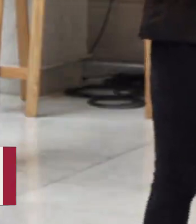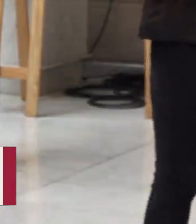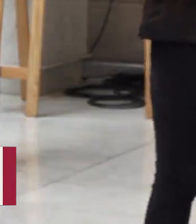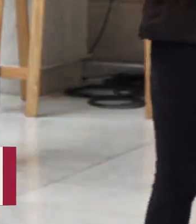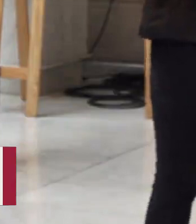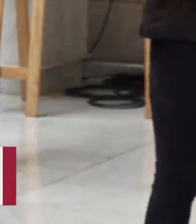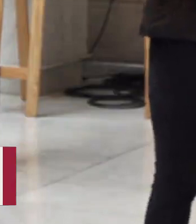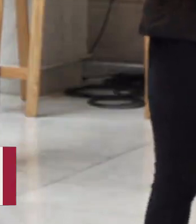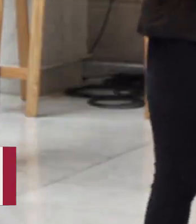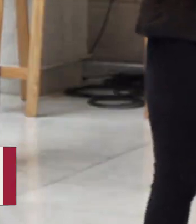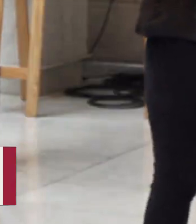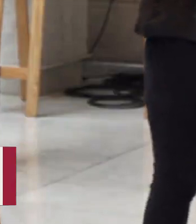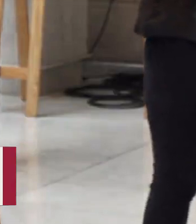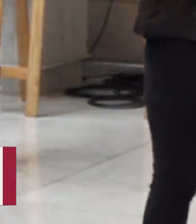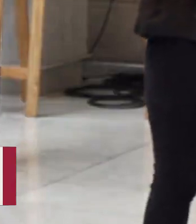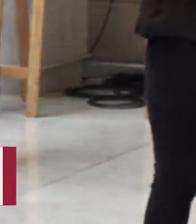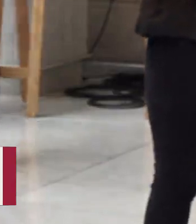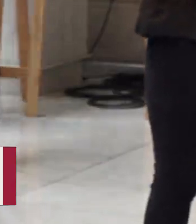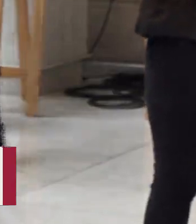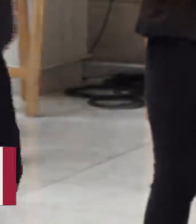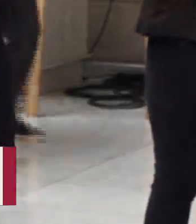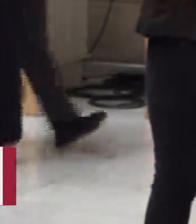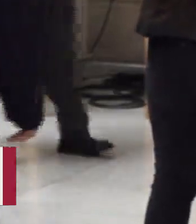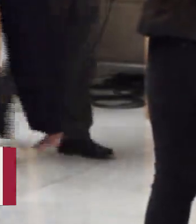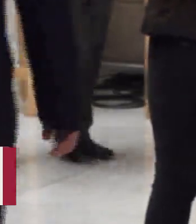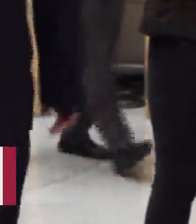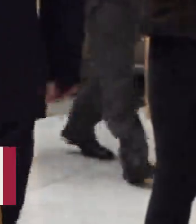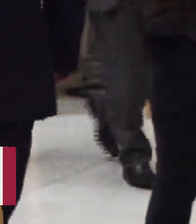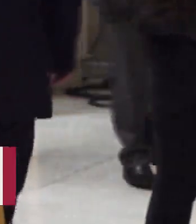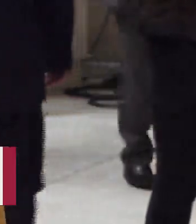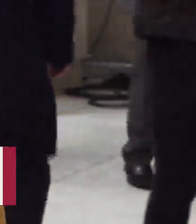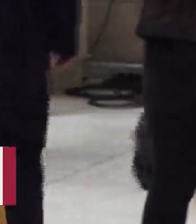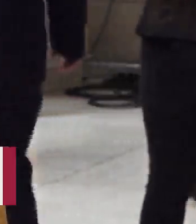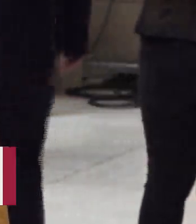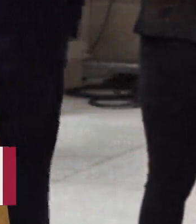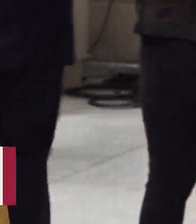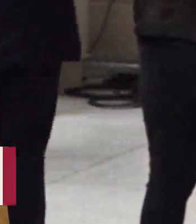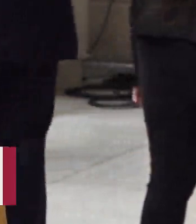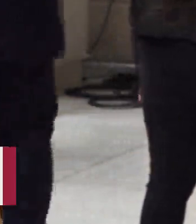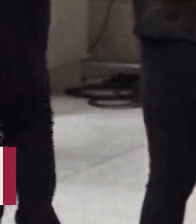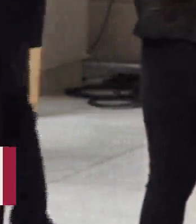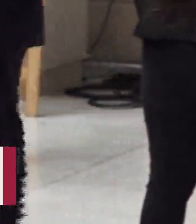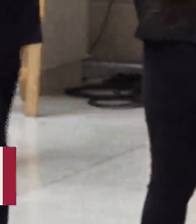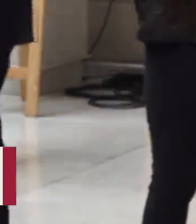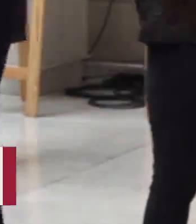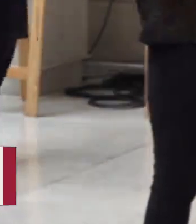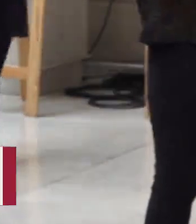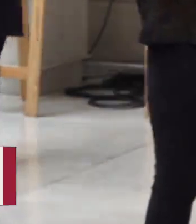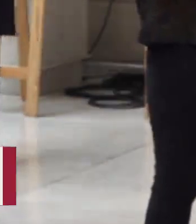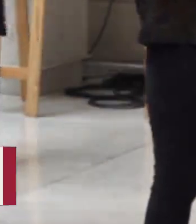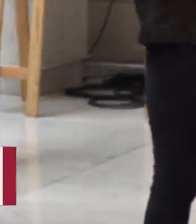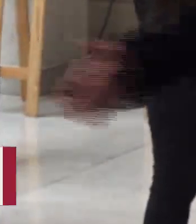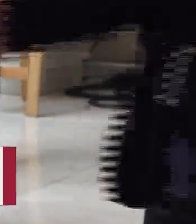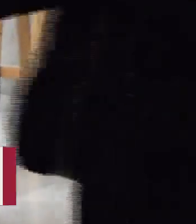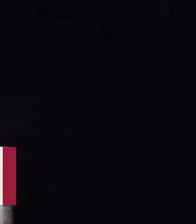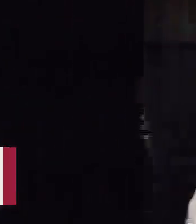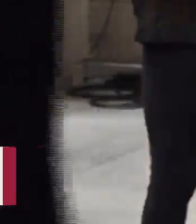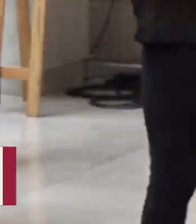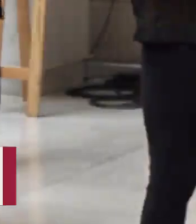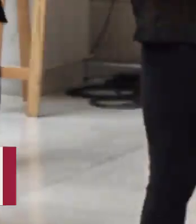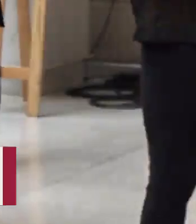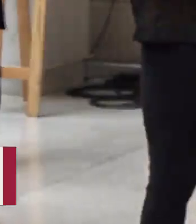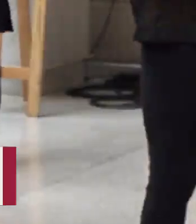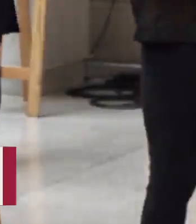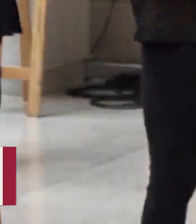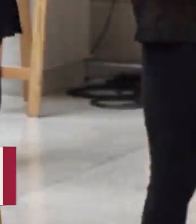pueda quedar en vulnerabilidad, como por ejemplo la pérdida del trabajo, problemas de salud, no poder pagar, por ejemplo, la educación superior